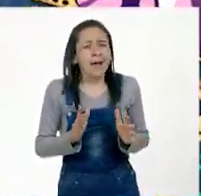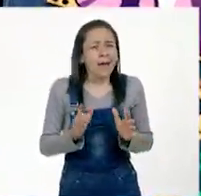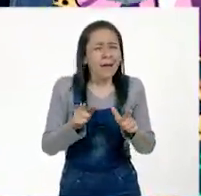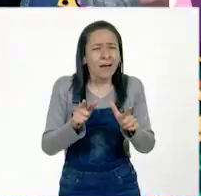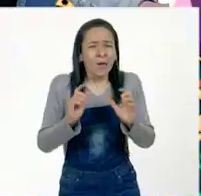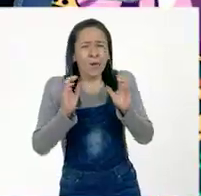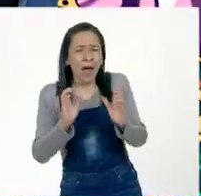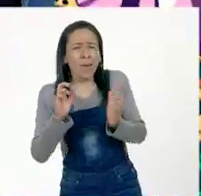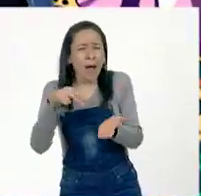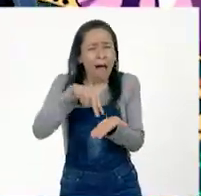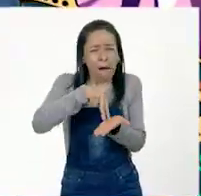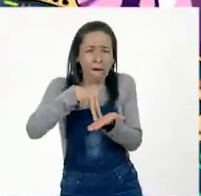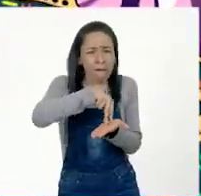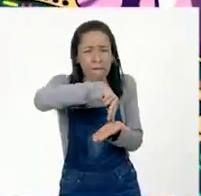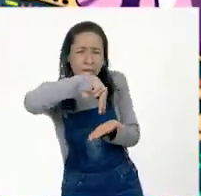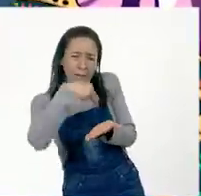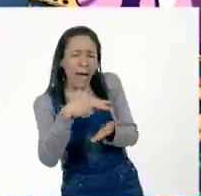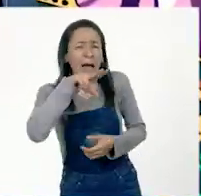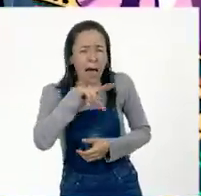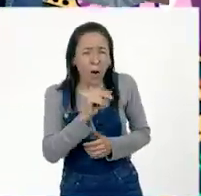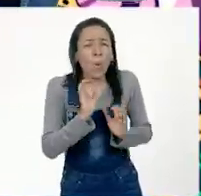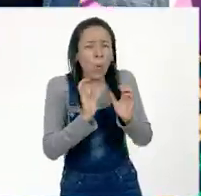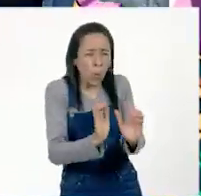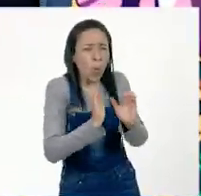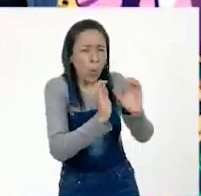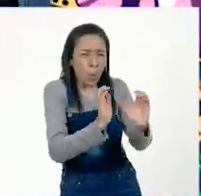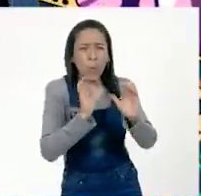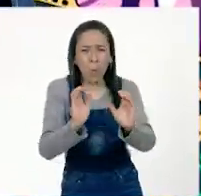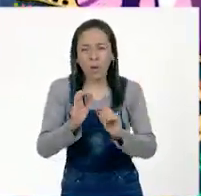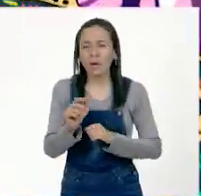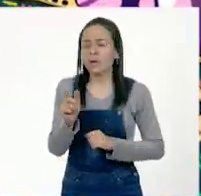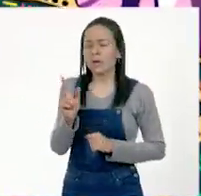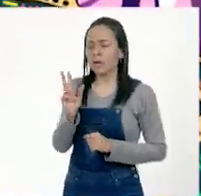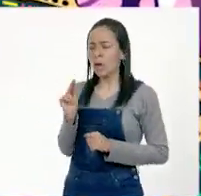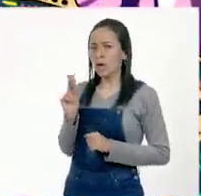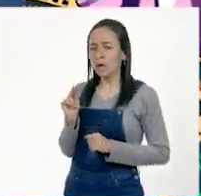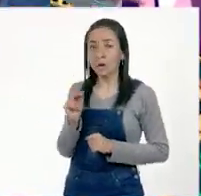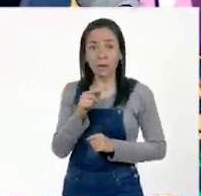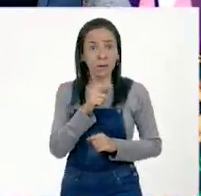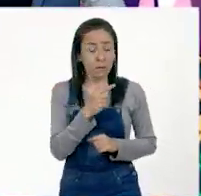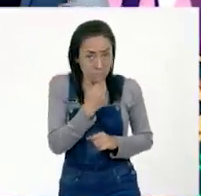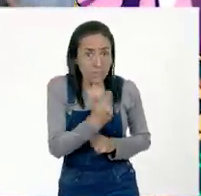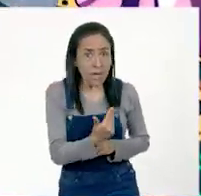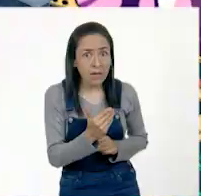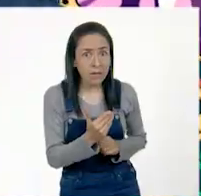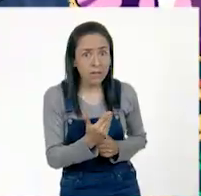¡Cuidado, no te vayas a caer! ¡No! Ah. ¿Estás bien? Sí,